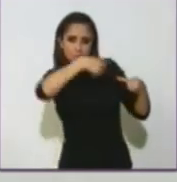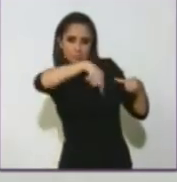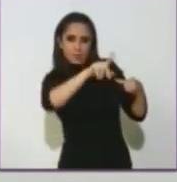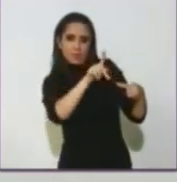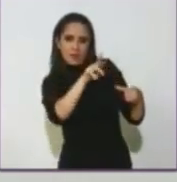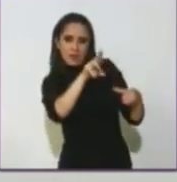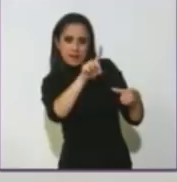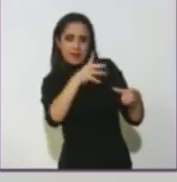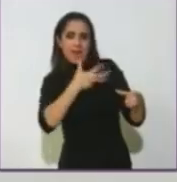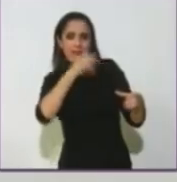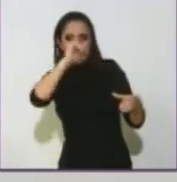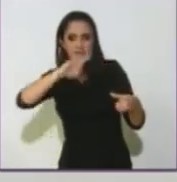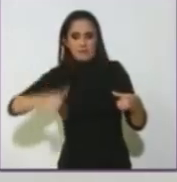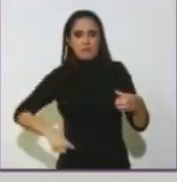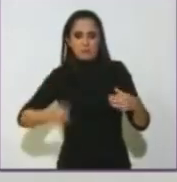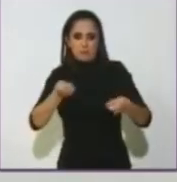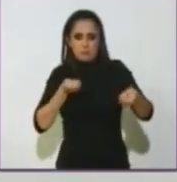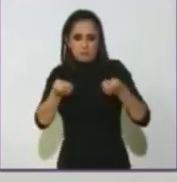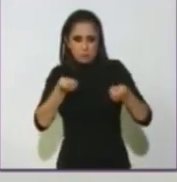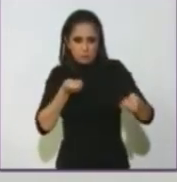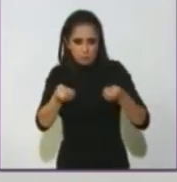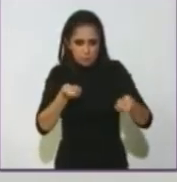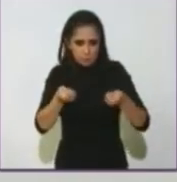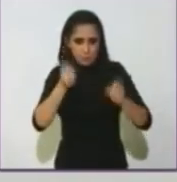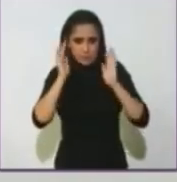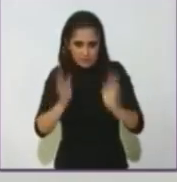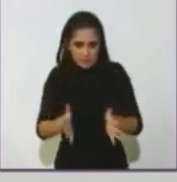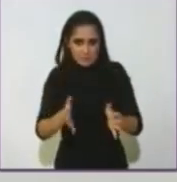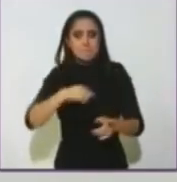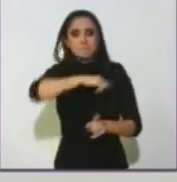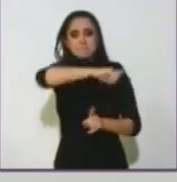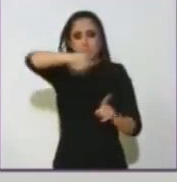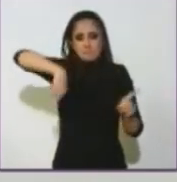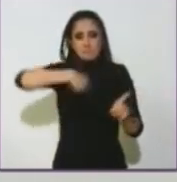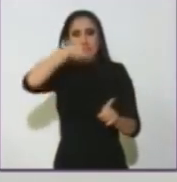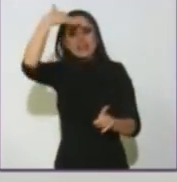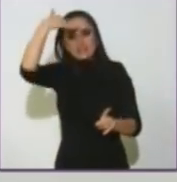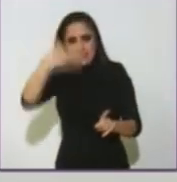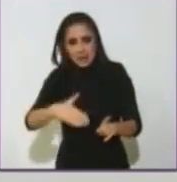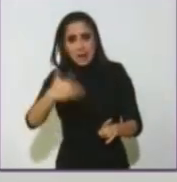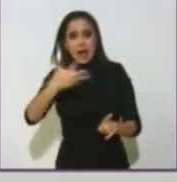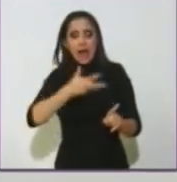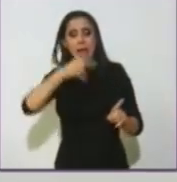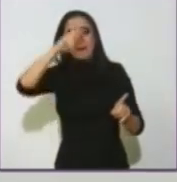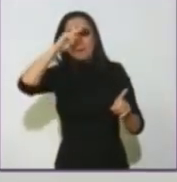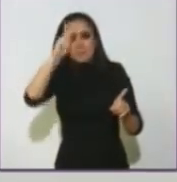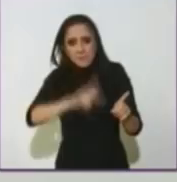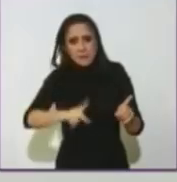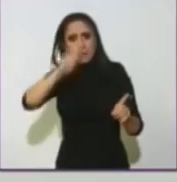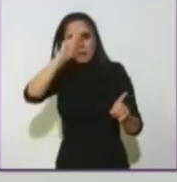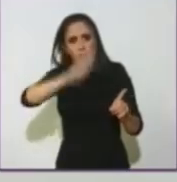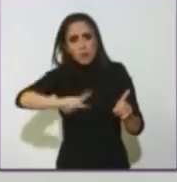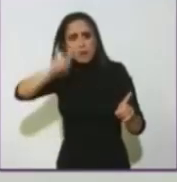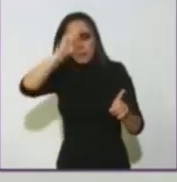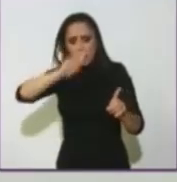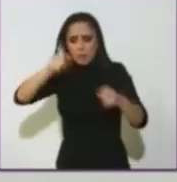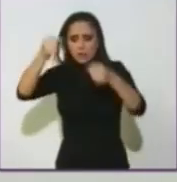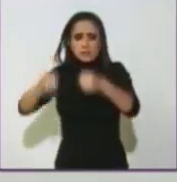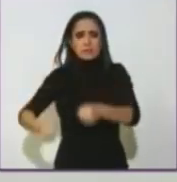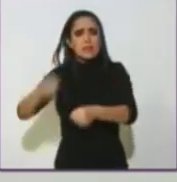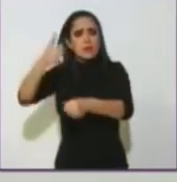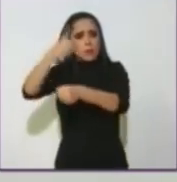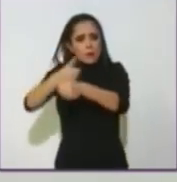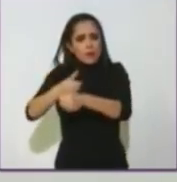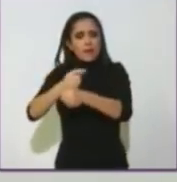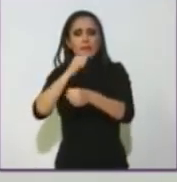gobernado esta ciudad y la gobernador y yo creo que sabemos que el deterioro de la seguridad de